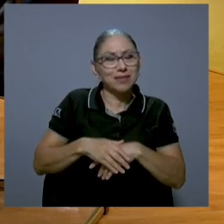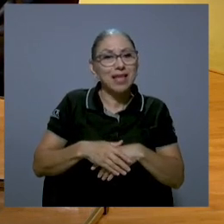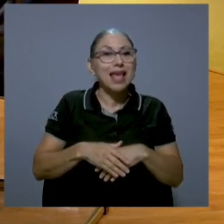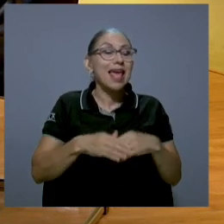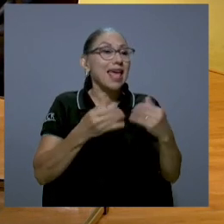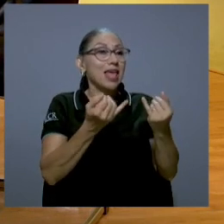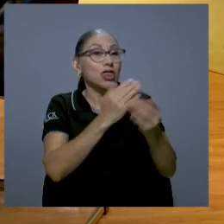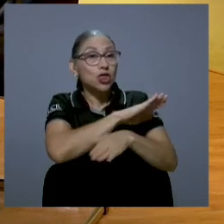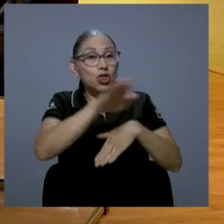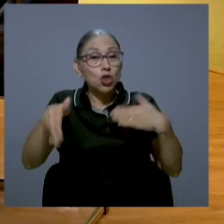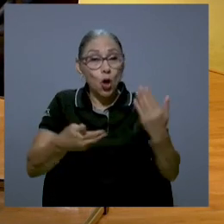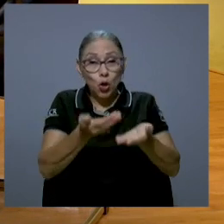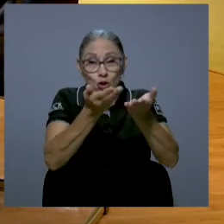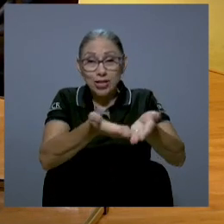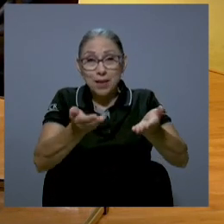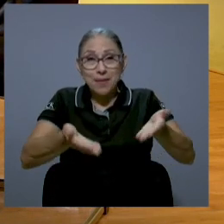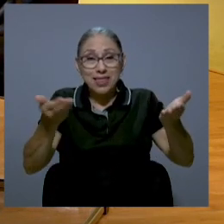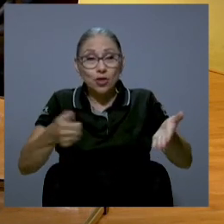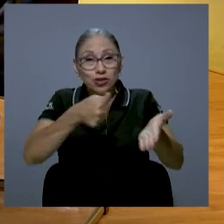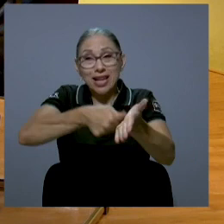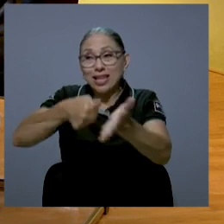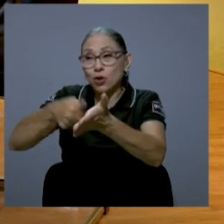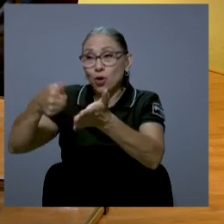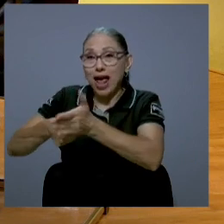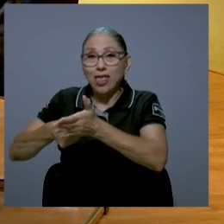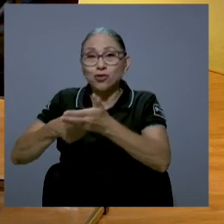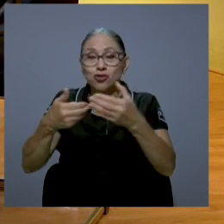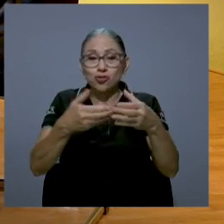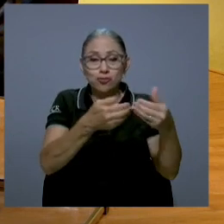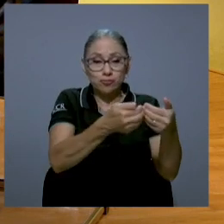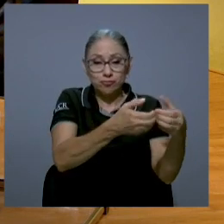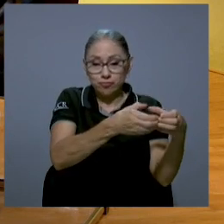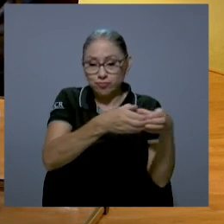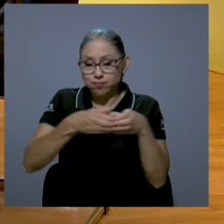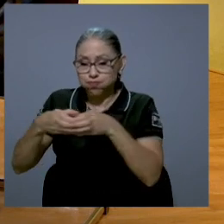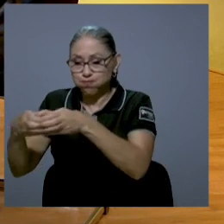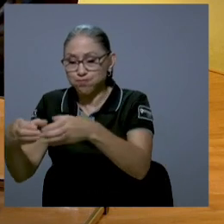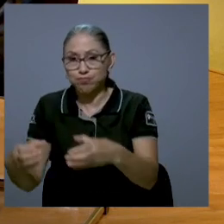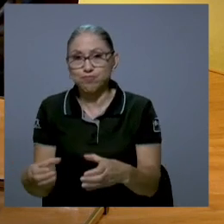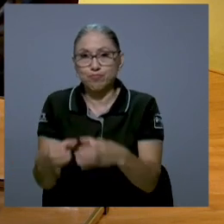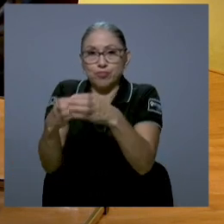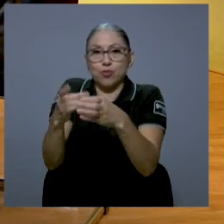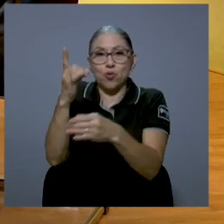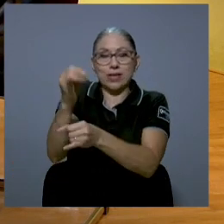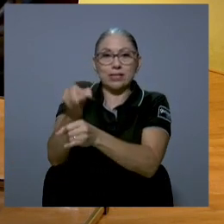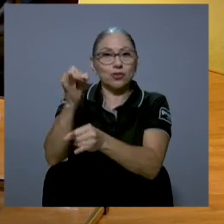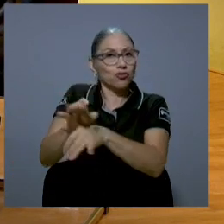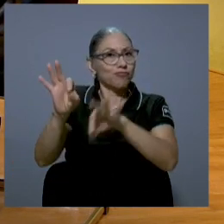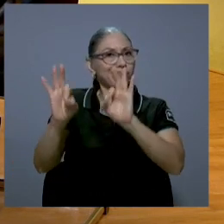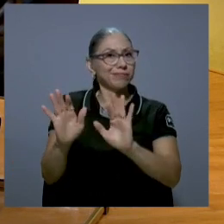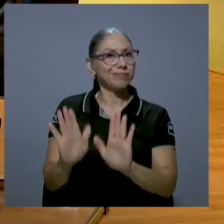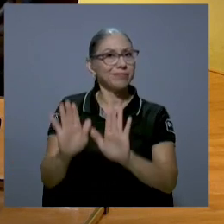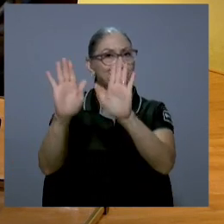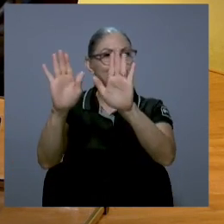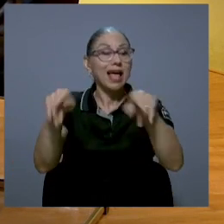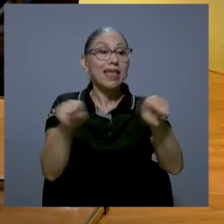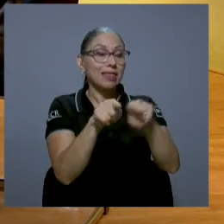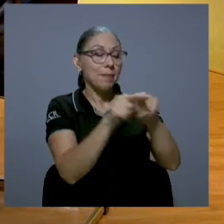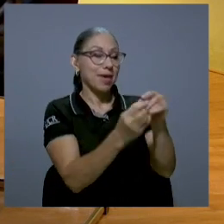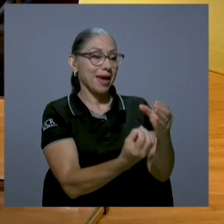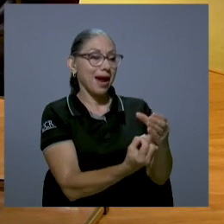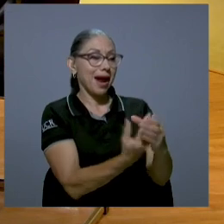electorales en un órgano especializado fue un gran acierto, el crear un órgano como la Contraloría para que